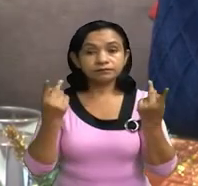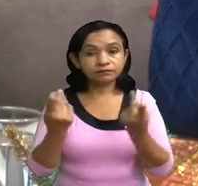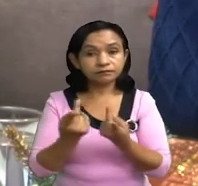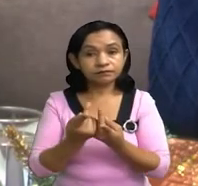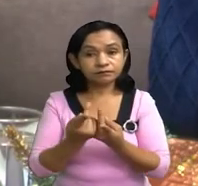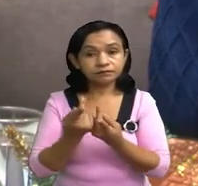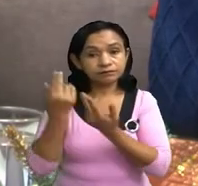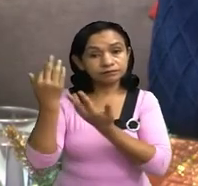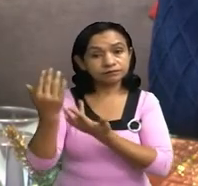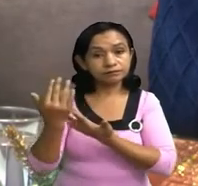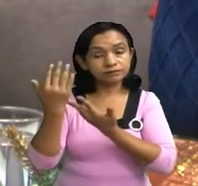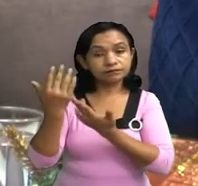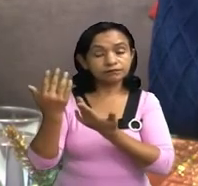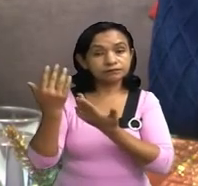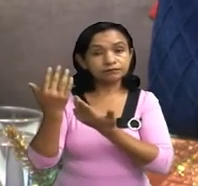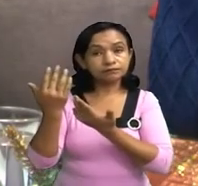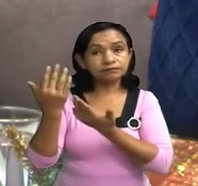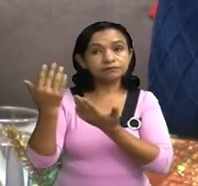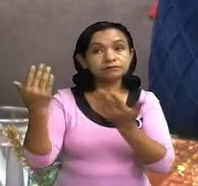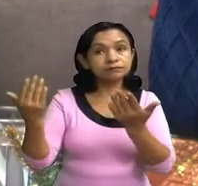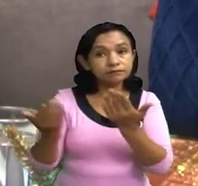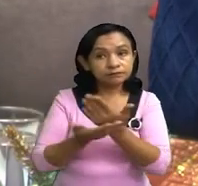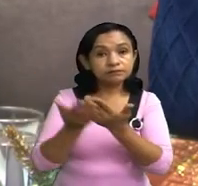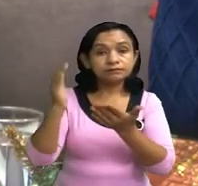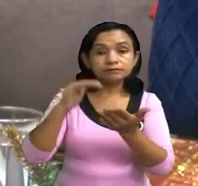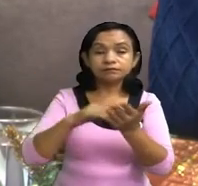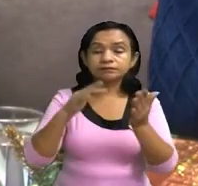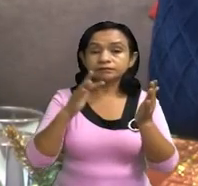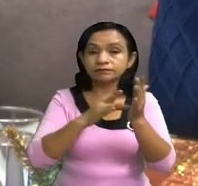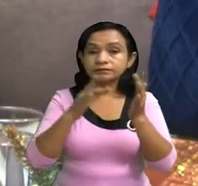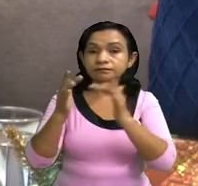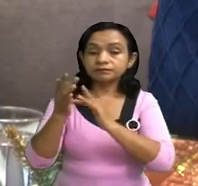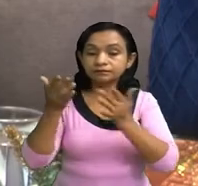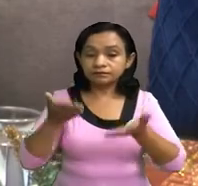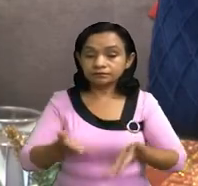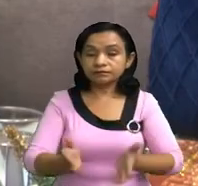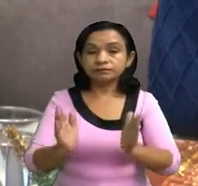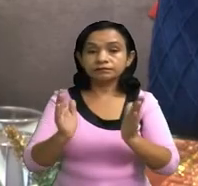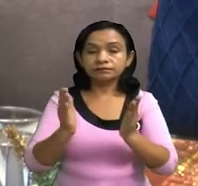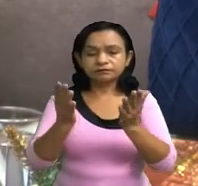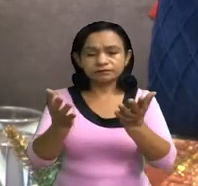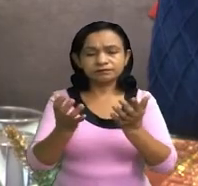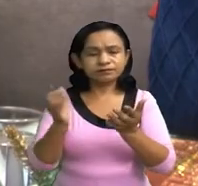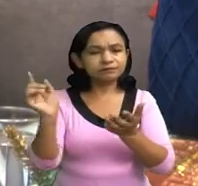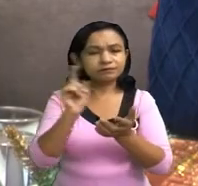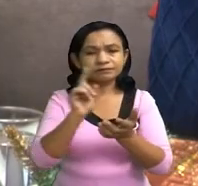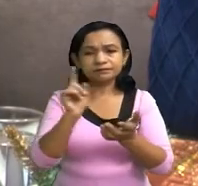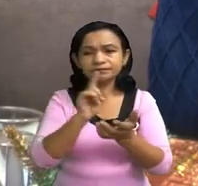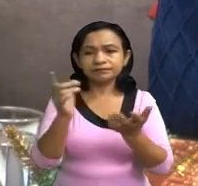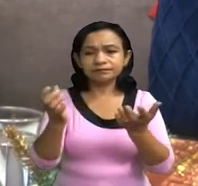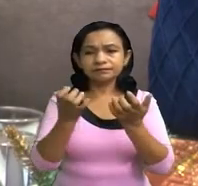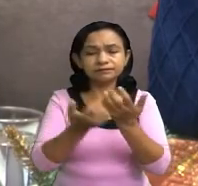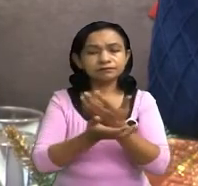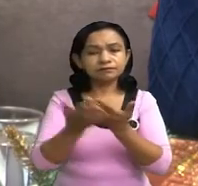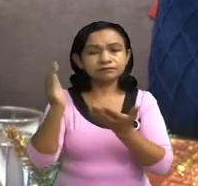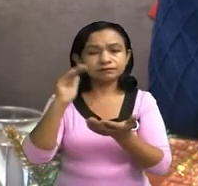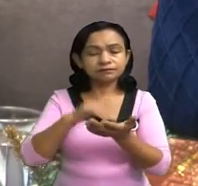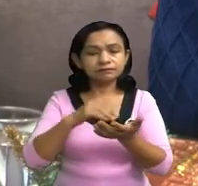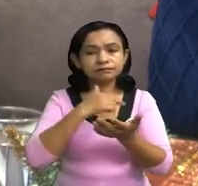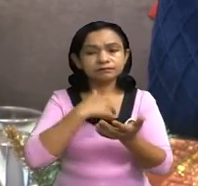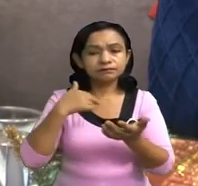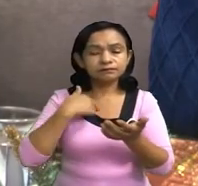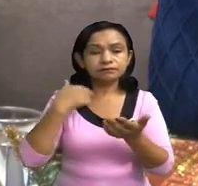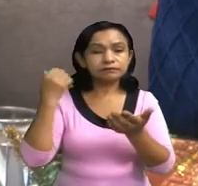para esperar la venida nuevamente de nuestro Señor Jesús. Pero no queremos que ustedes lo vuelvan a